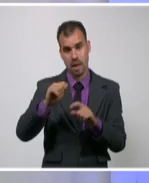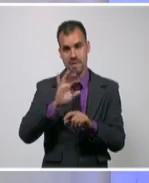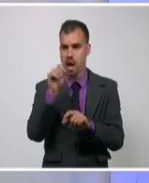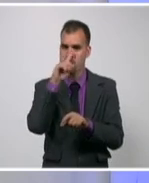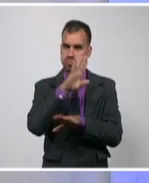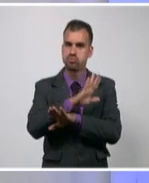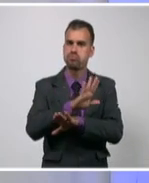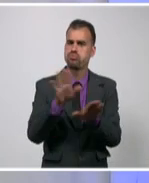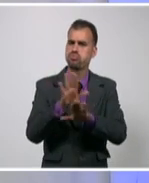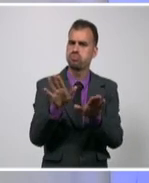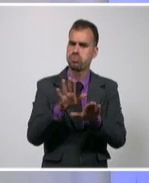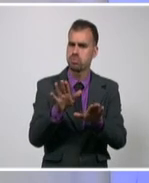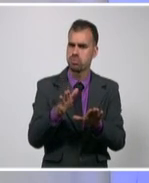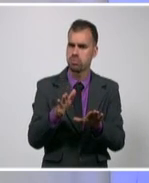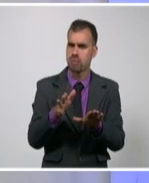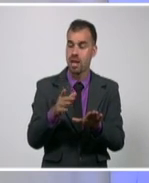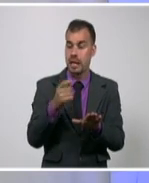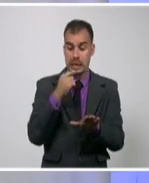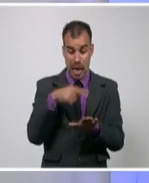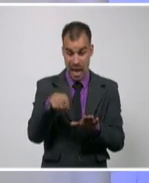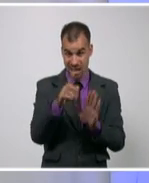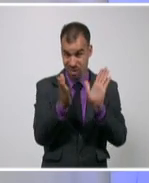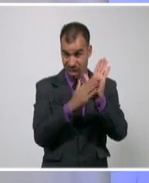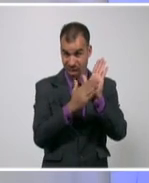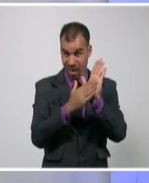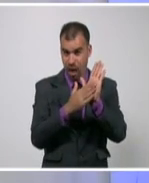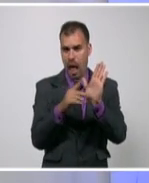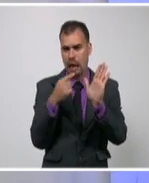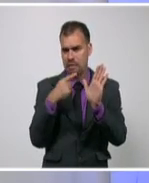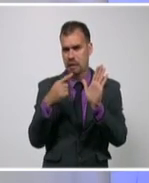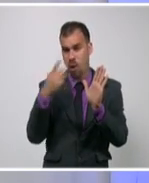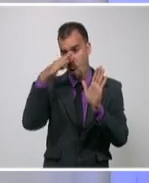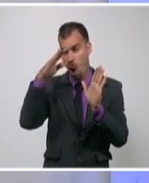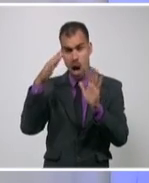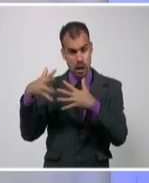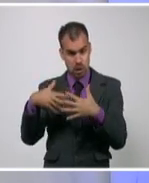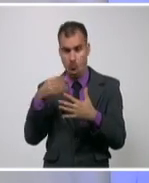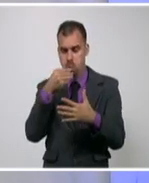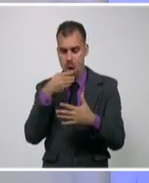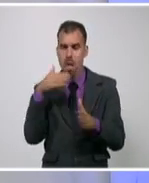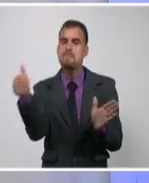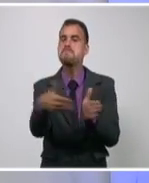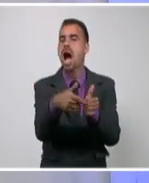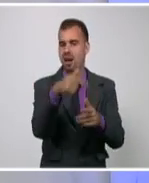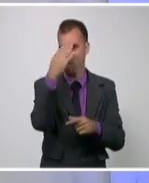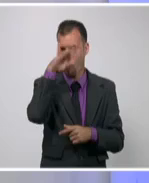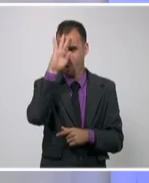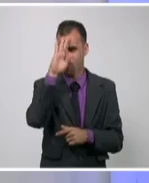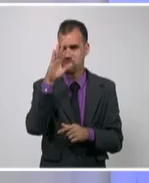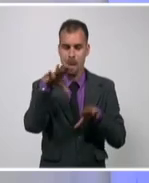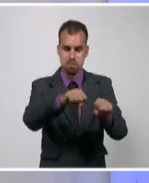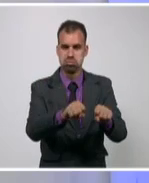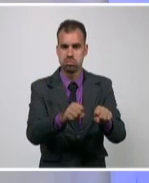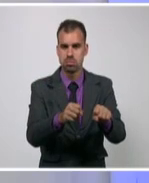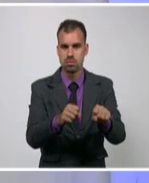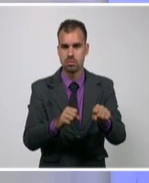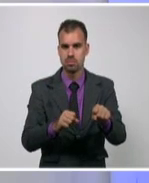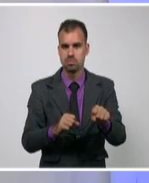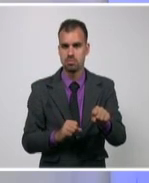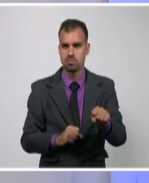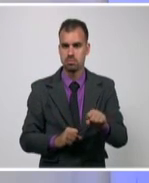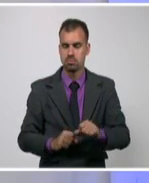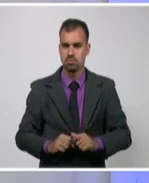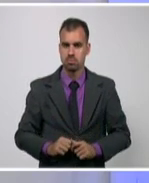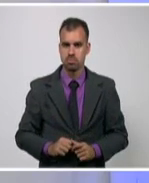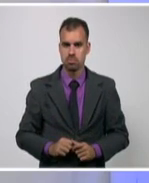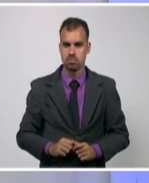se le daba potestad a Estados Unidos de intervenir en Cuba cuando lo considerase necesario y forzaba a la isla a vender o